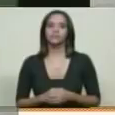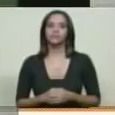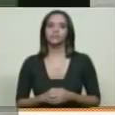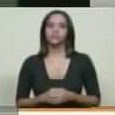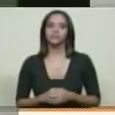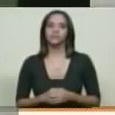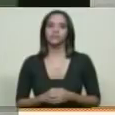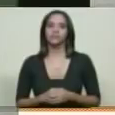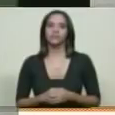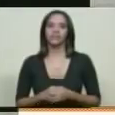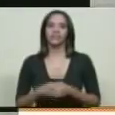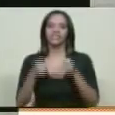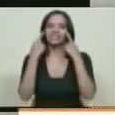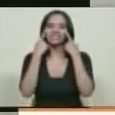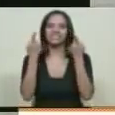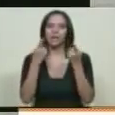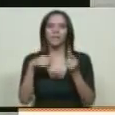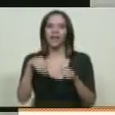TV Pueblo siempre va a andar en la calle.